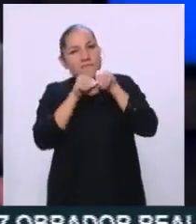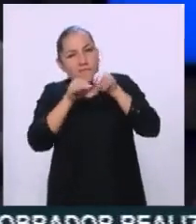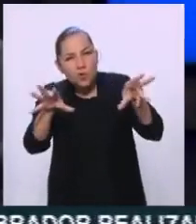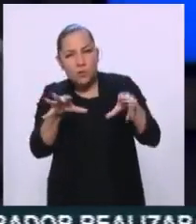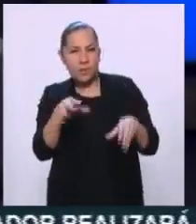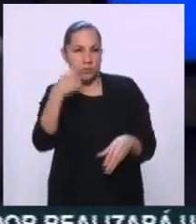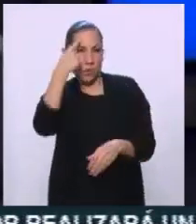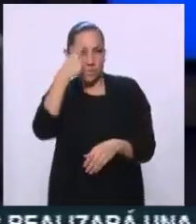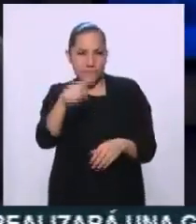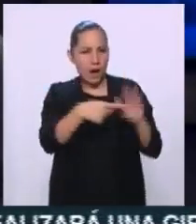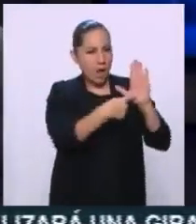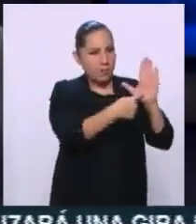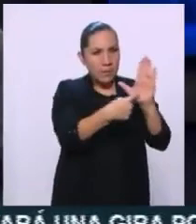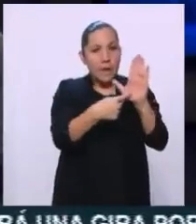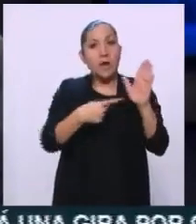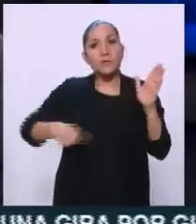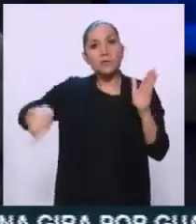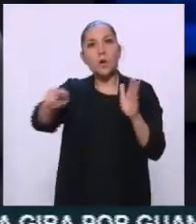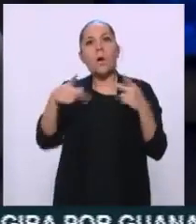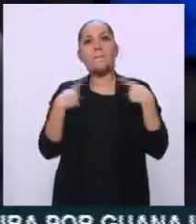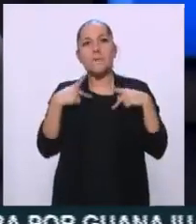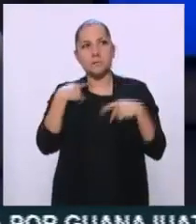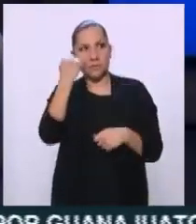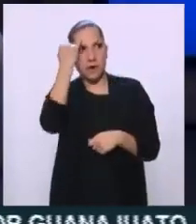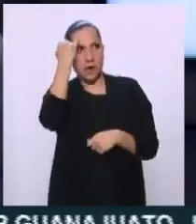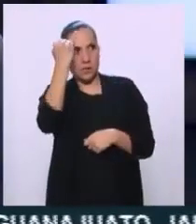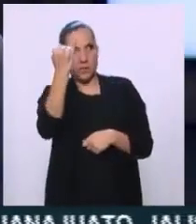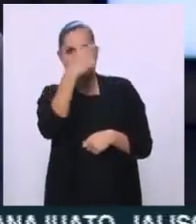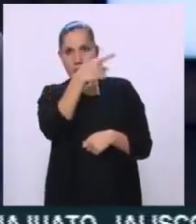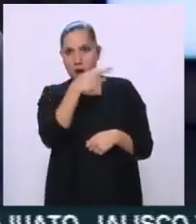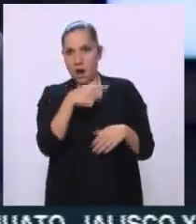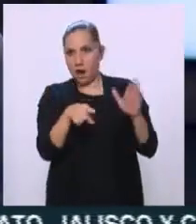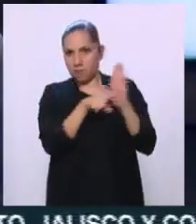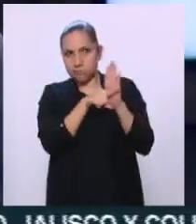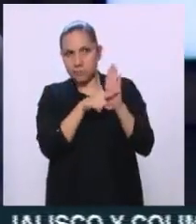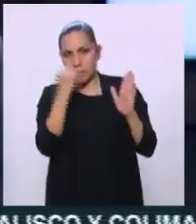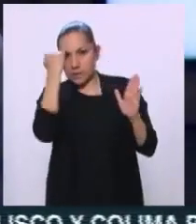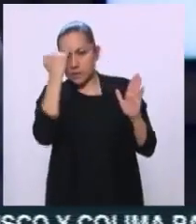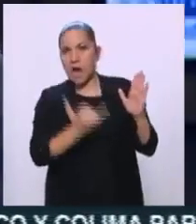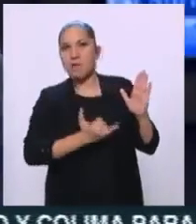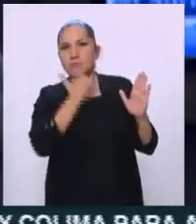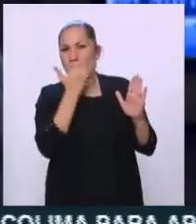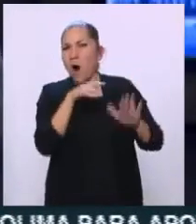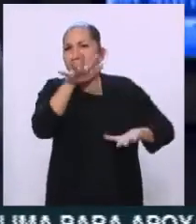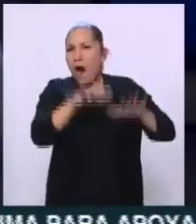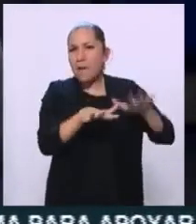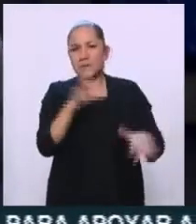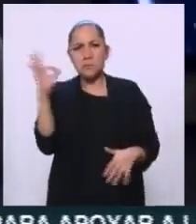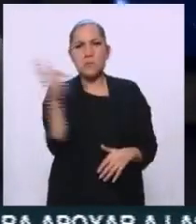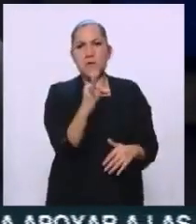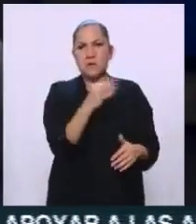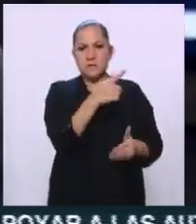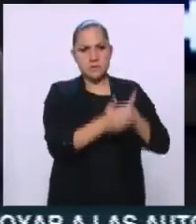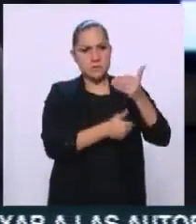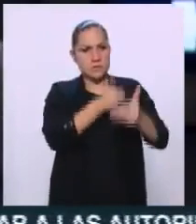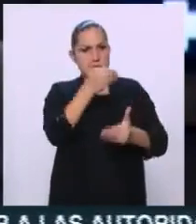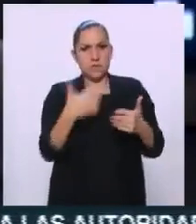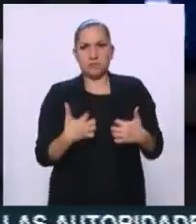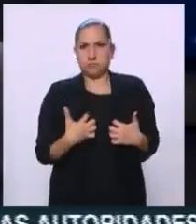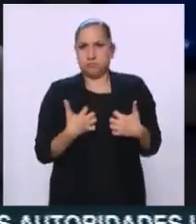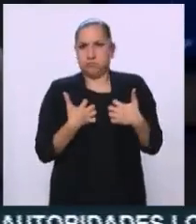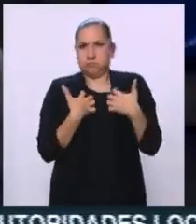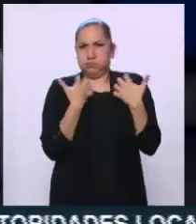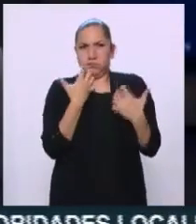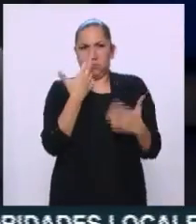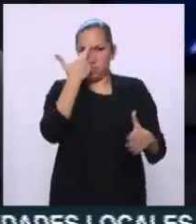debate con información, no tanto prejuicios, ataques, esta rabia que a veces se ve, que incluso llega al extremo de llamar a la